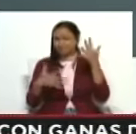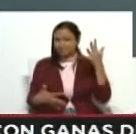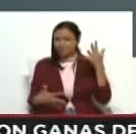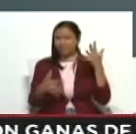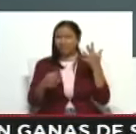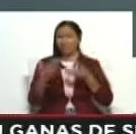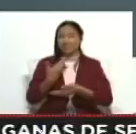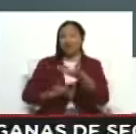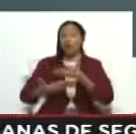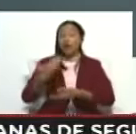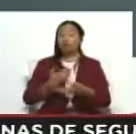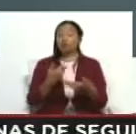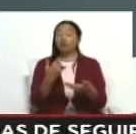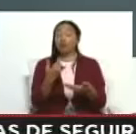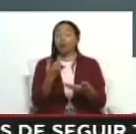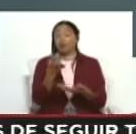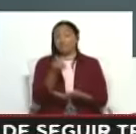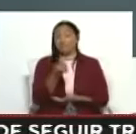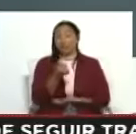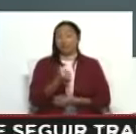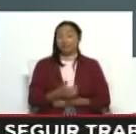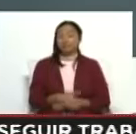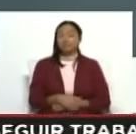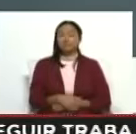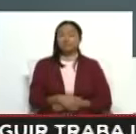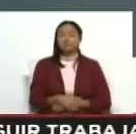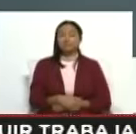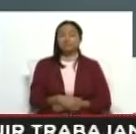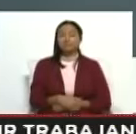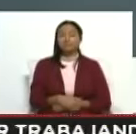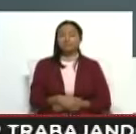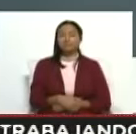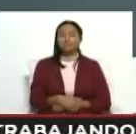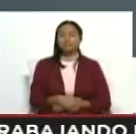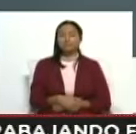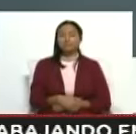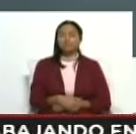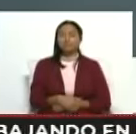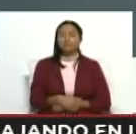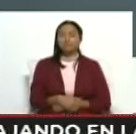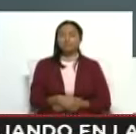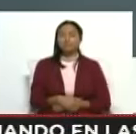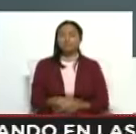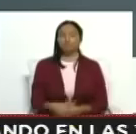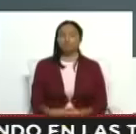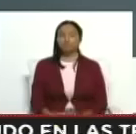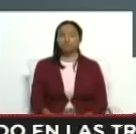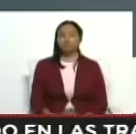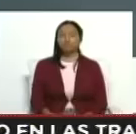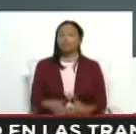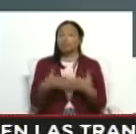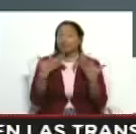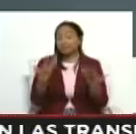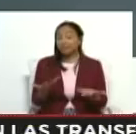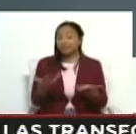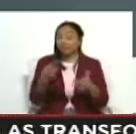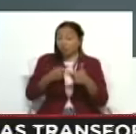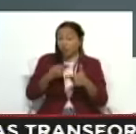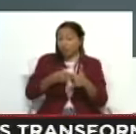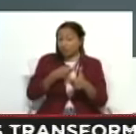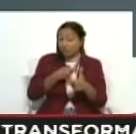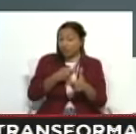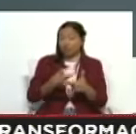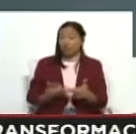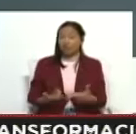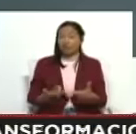que servían para legitimar estos capitales. En tal sentido y de esta manera, ya